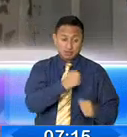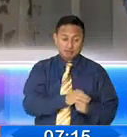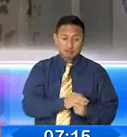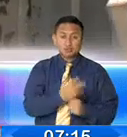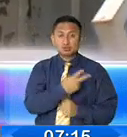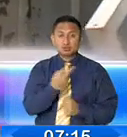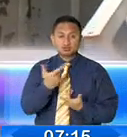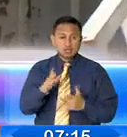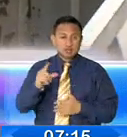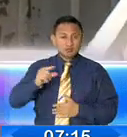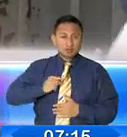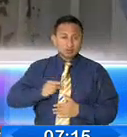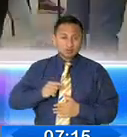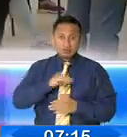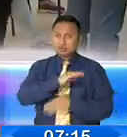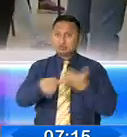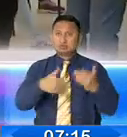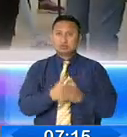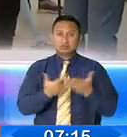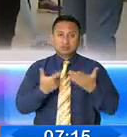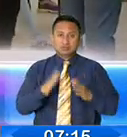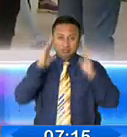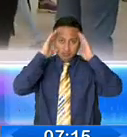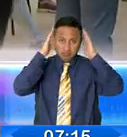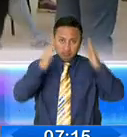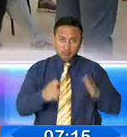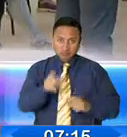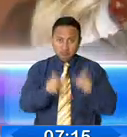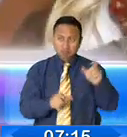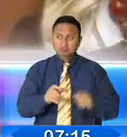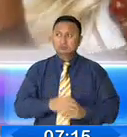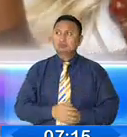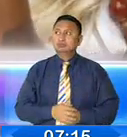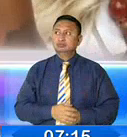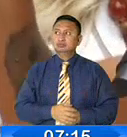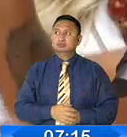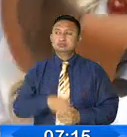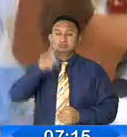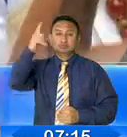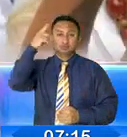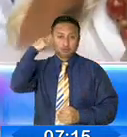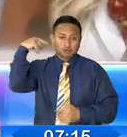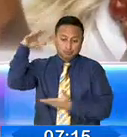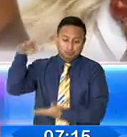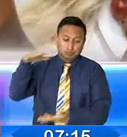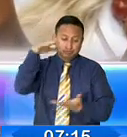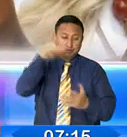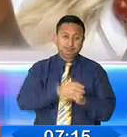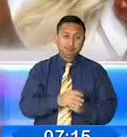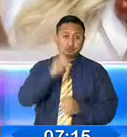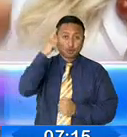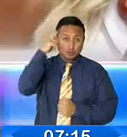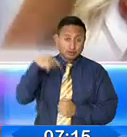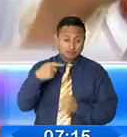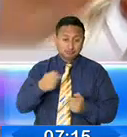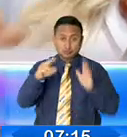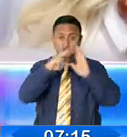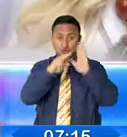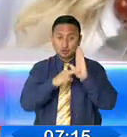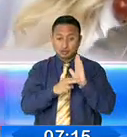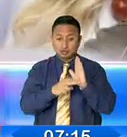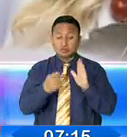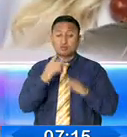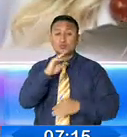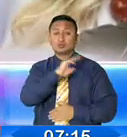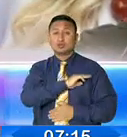detalles para que todo esté listo en la atención a los ciudadanos. Gobierno da vacunas, gobierno da listado, municipio de Guayaquil